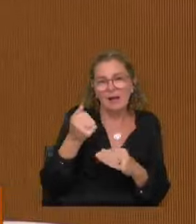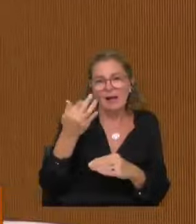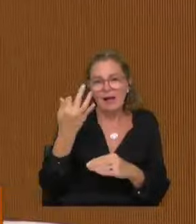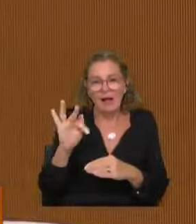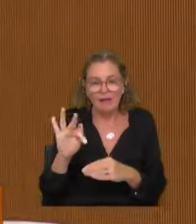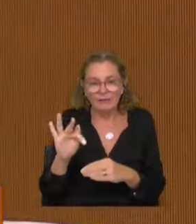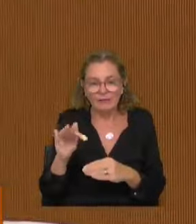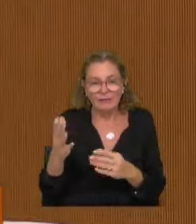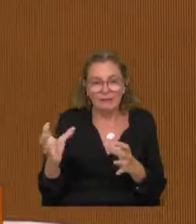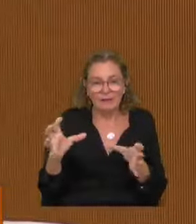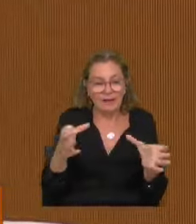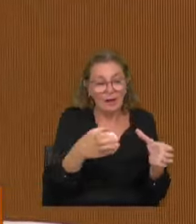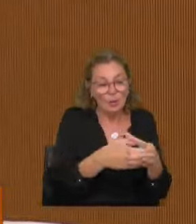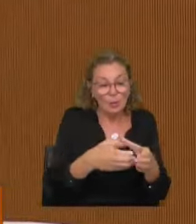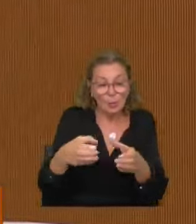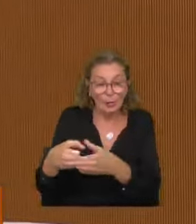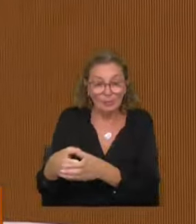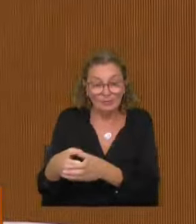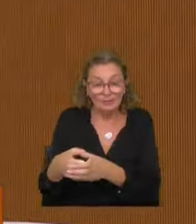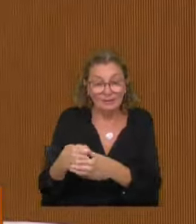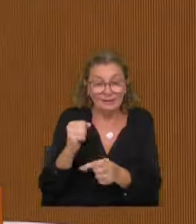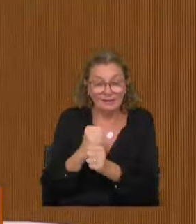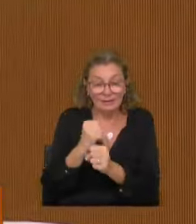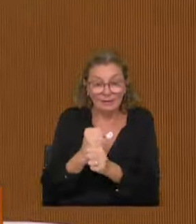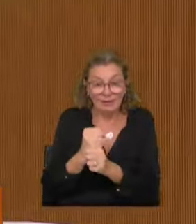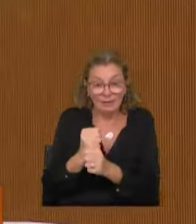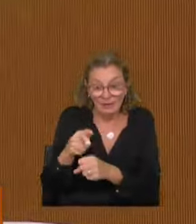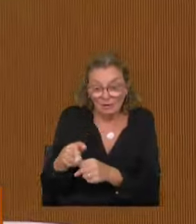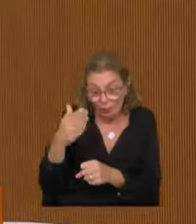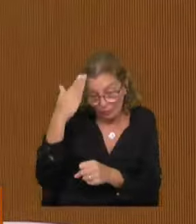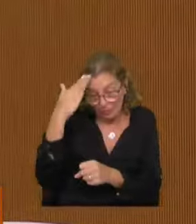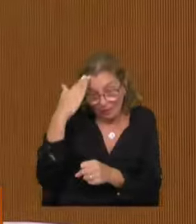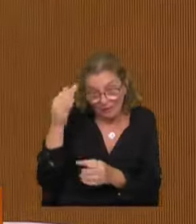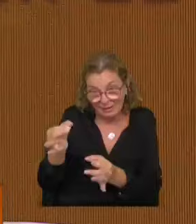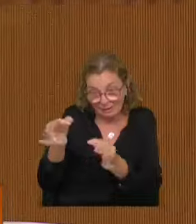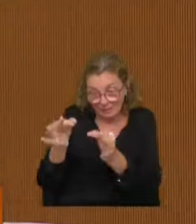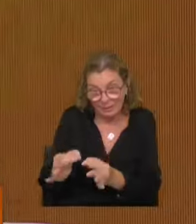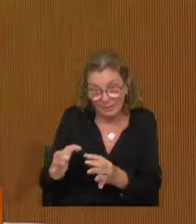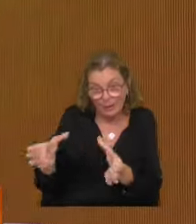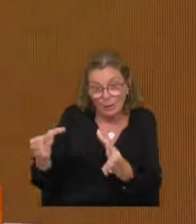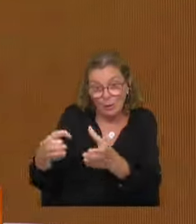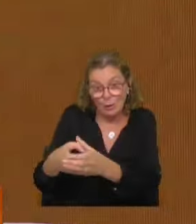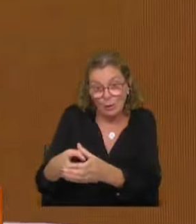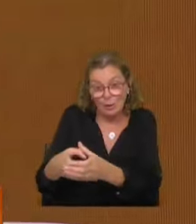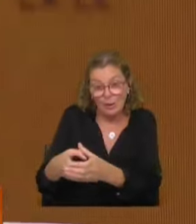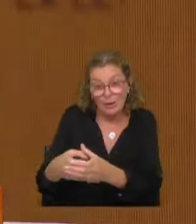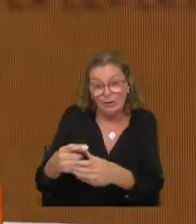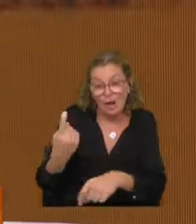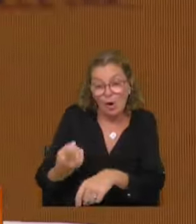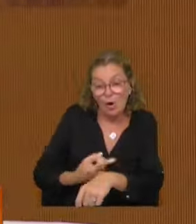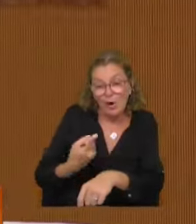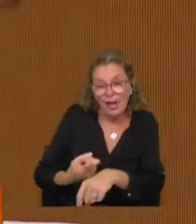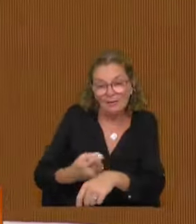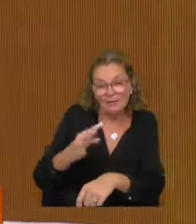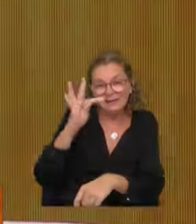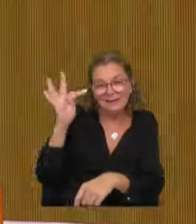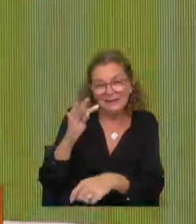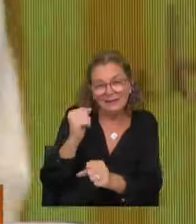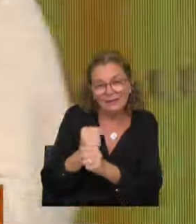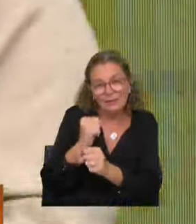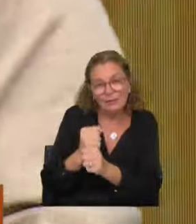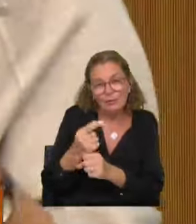es el equipo o sea la la especificidad de lo que tiene que saber el equipo la cantidad de obras técnicas y hoy Hay